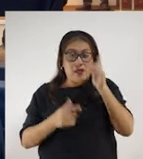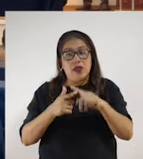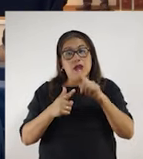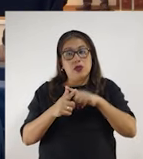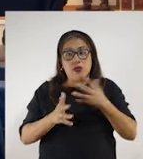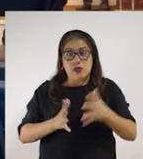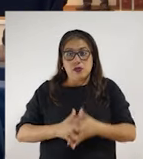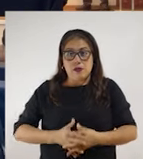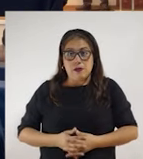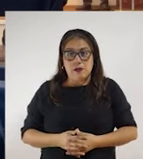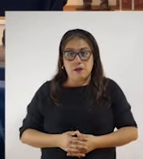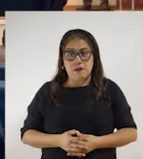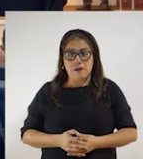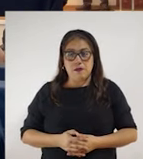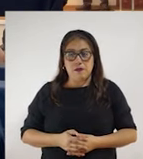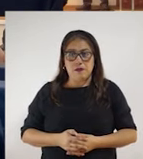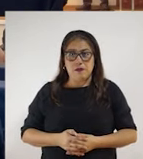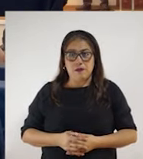Entonces,